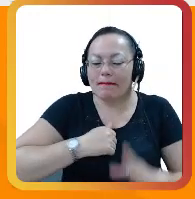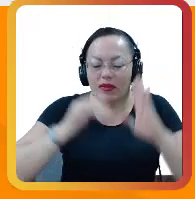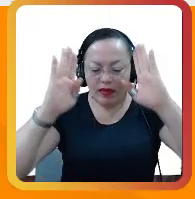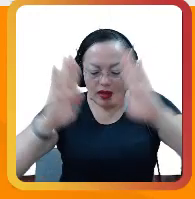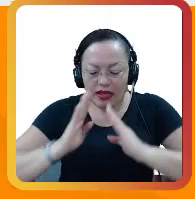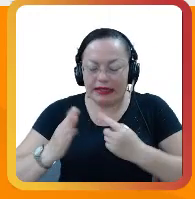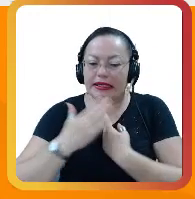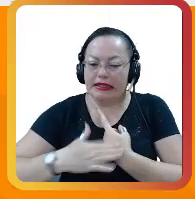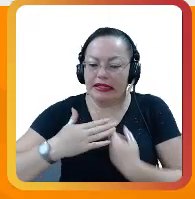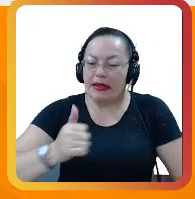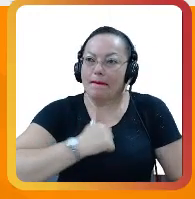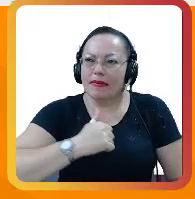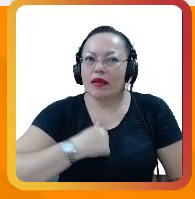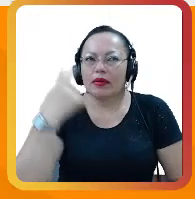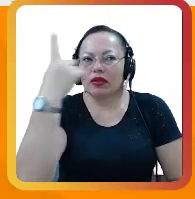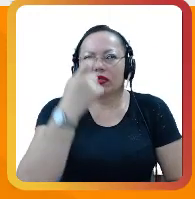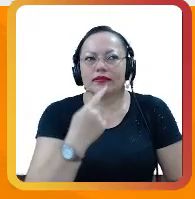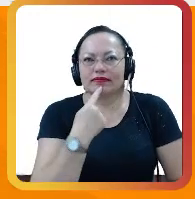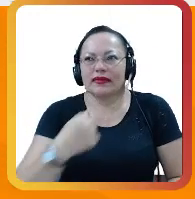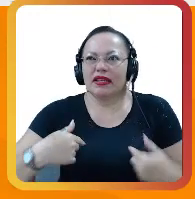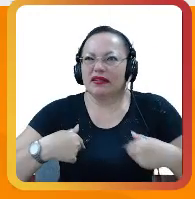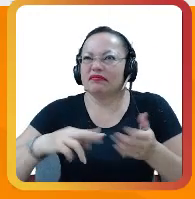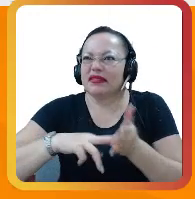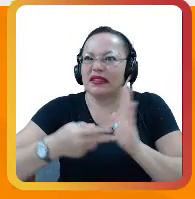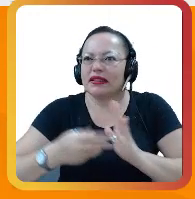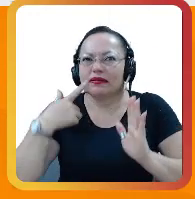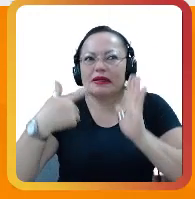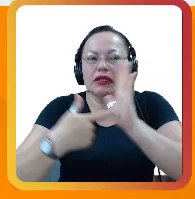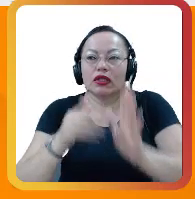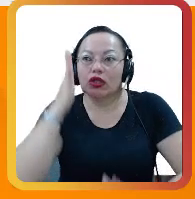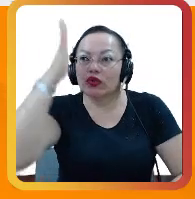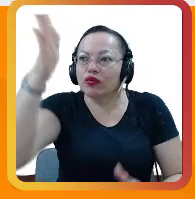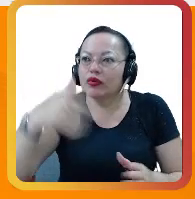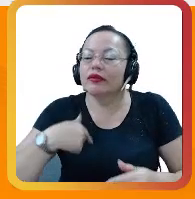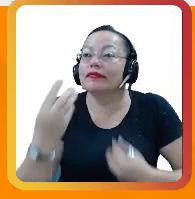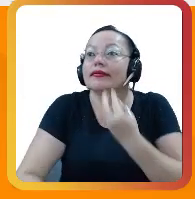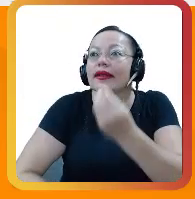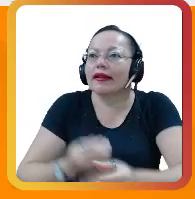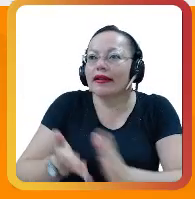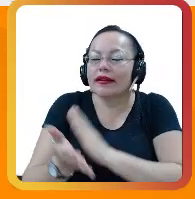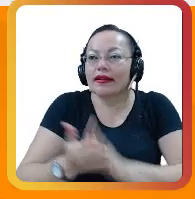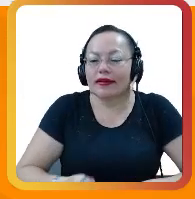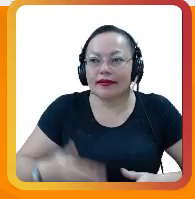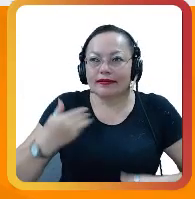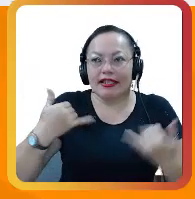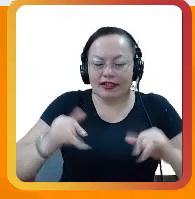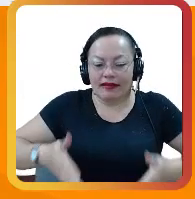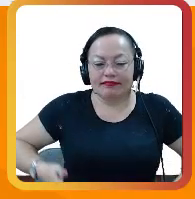de preguntarte quién soy, tu humildad, porque sabemos que desde que nacemos,